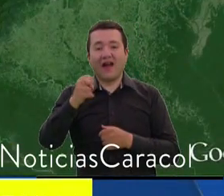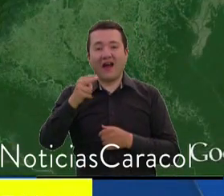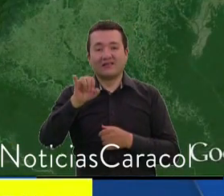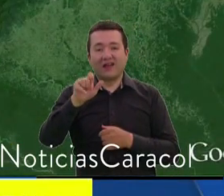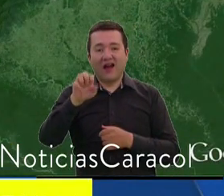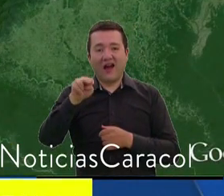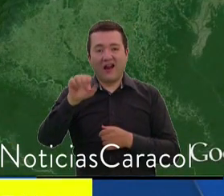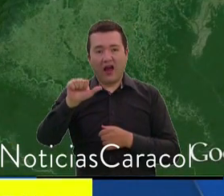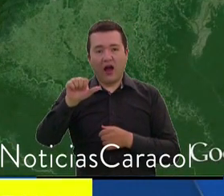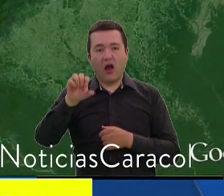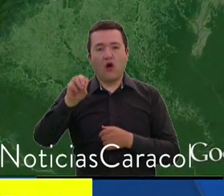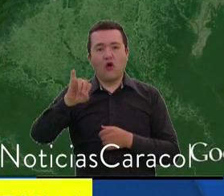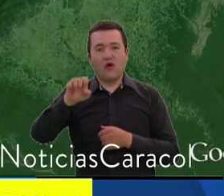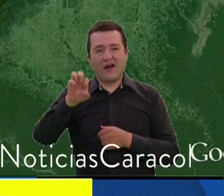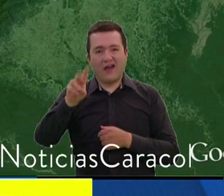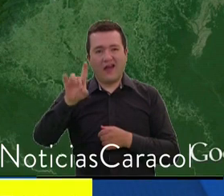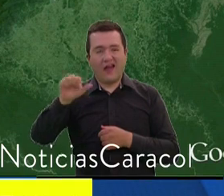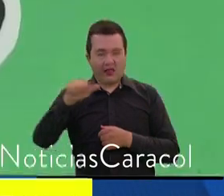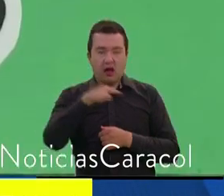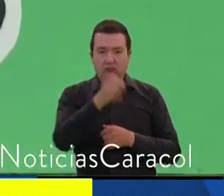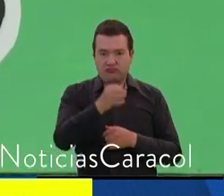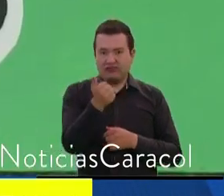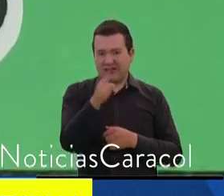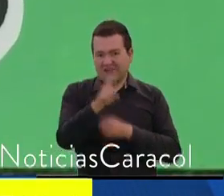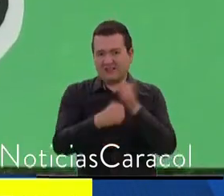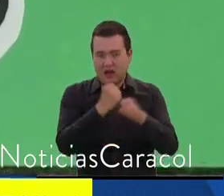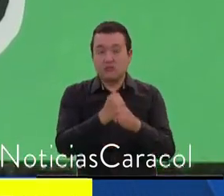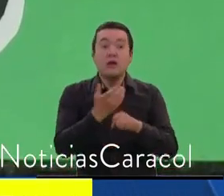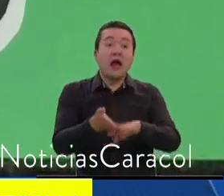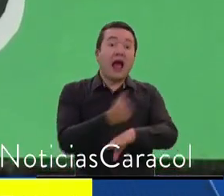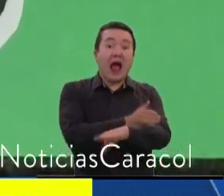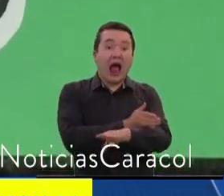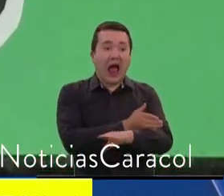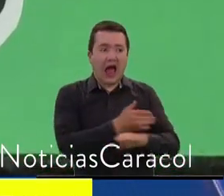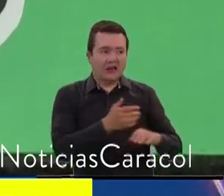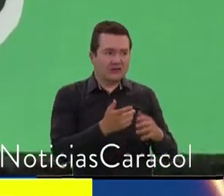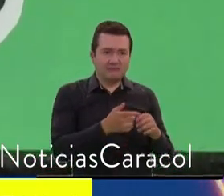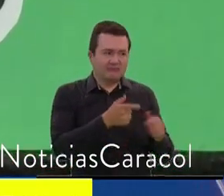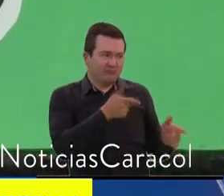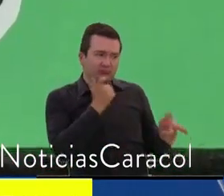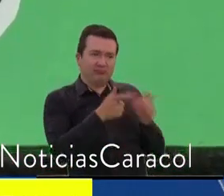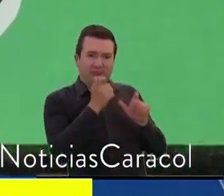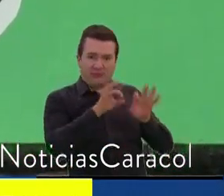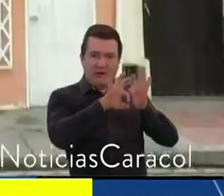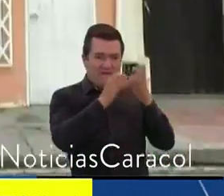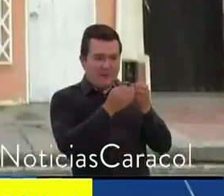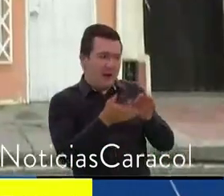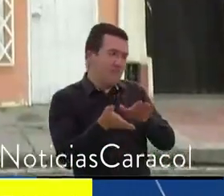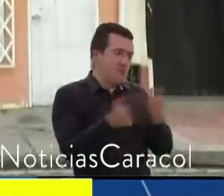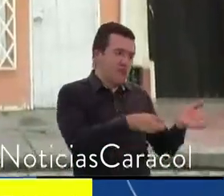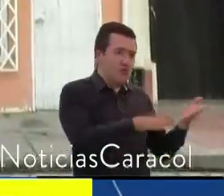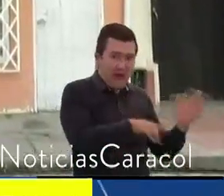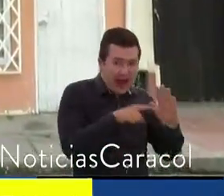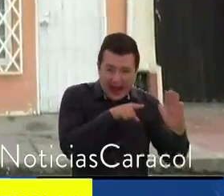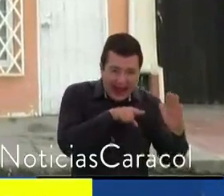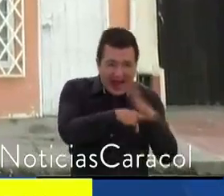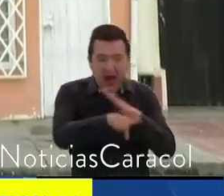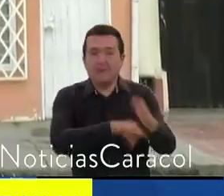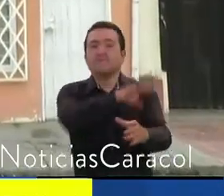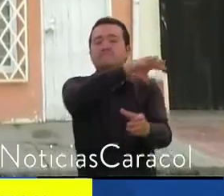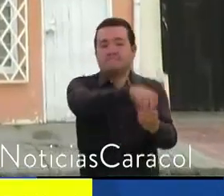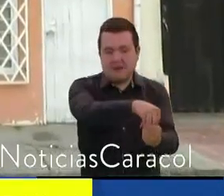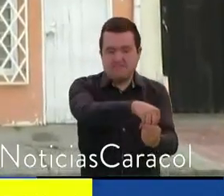Popayán hace 2 años desplazada, luego de la muerte de 3 miembros de su familia, incluido su padre. En el fin de semana decidió con su